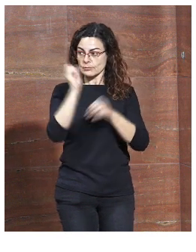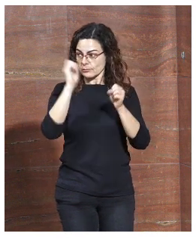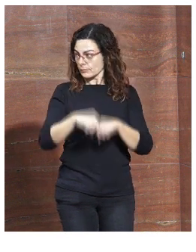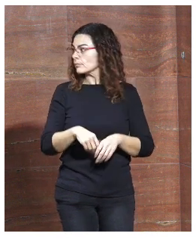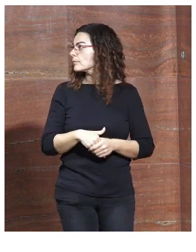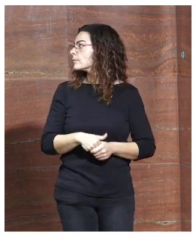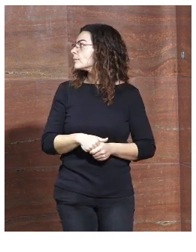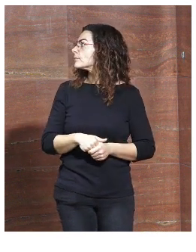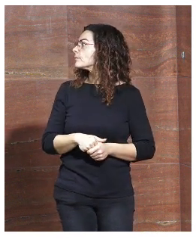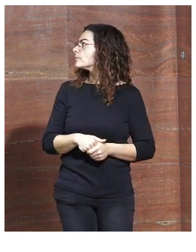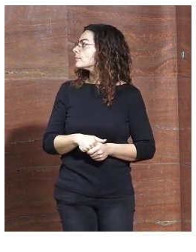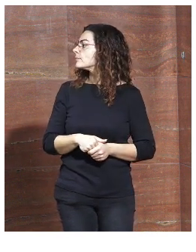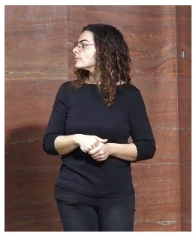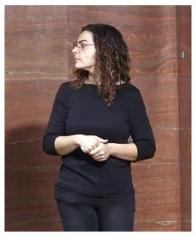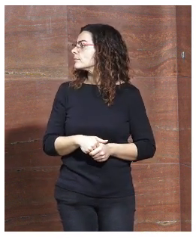Si no le... Vale.